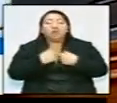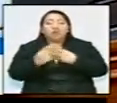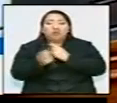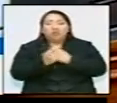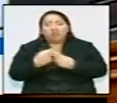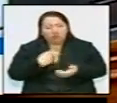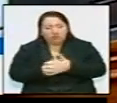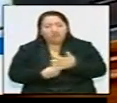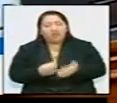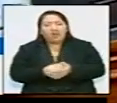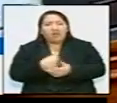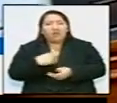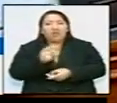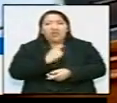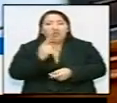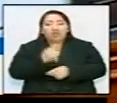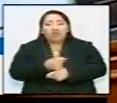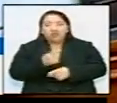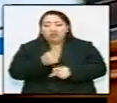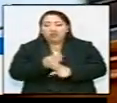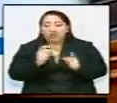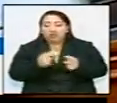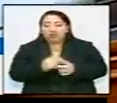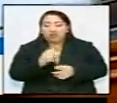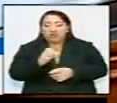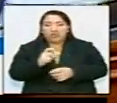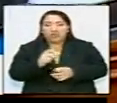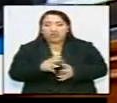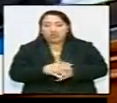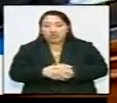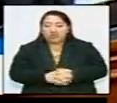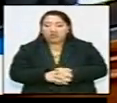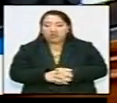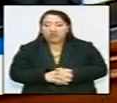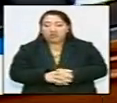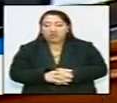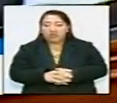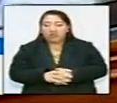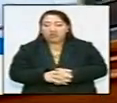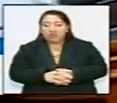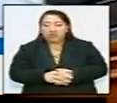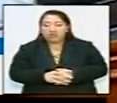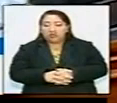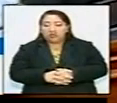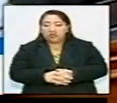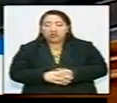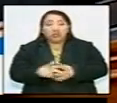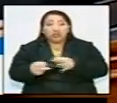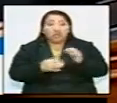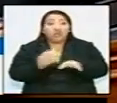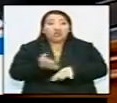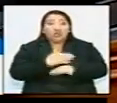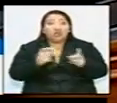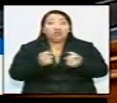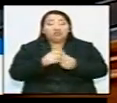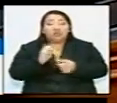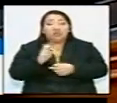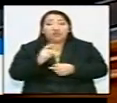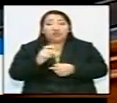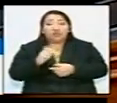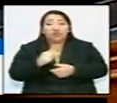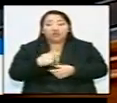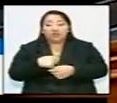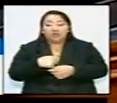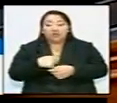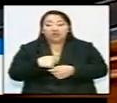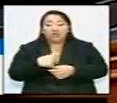para que deje de denunciarme ante la Comisión de Ética y el Ministerio Público. Esto lo mencioné en la Comisión de Ética y